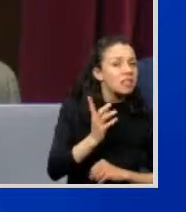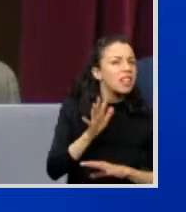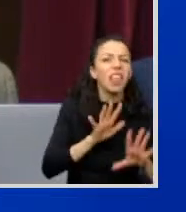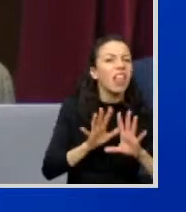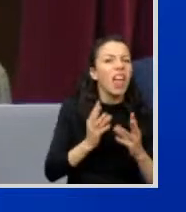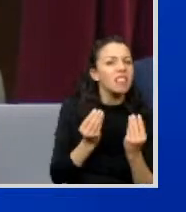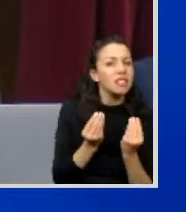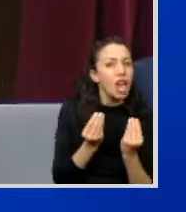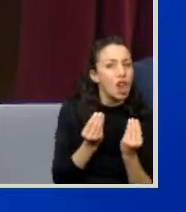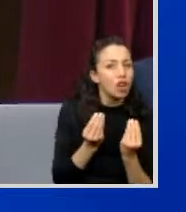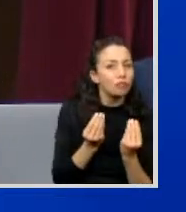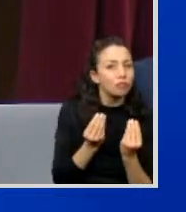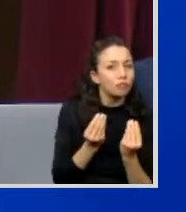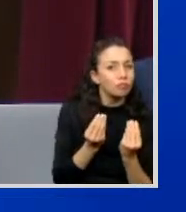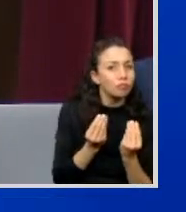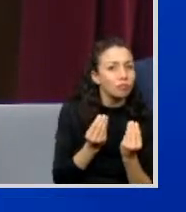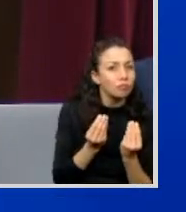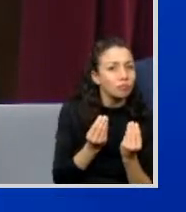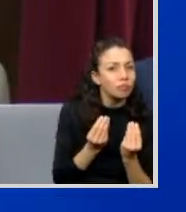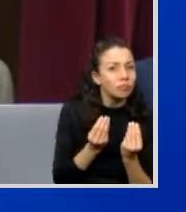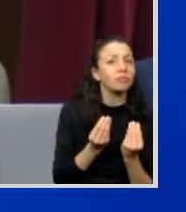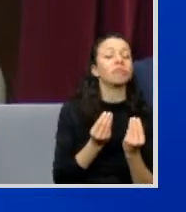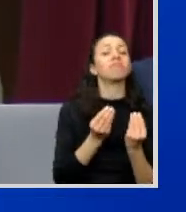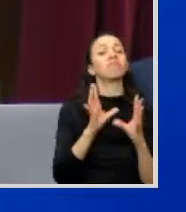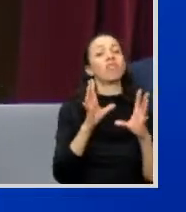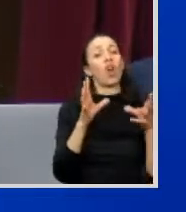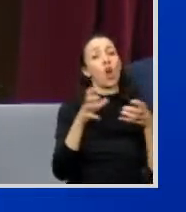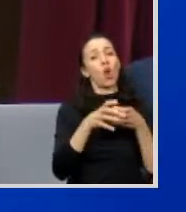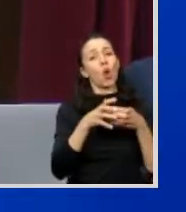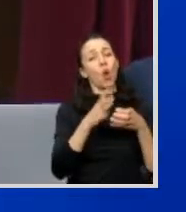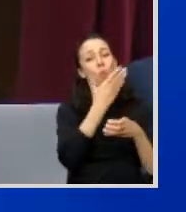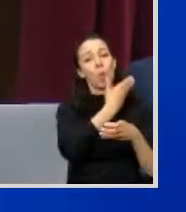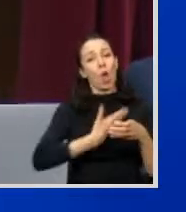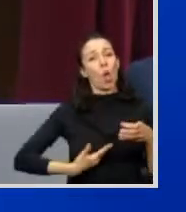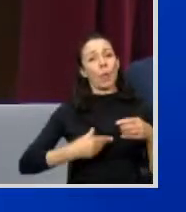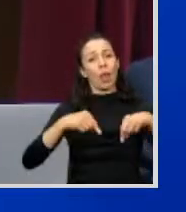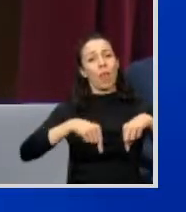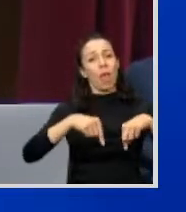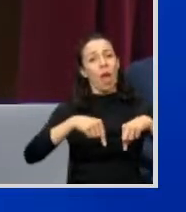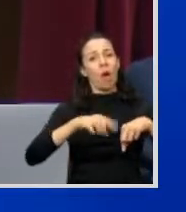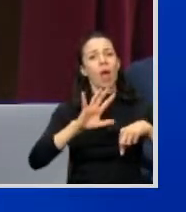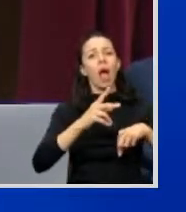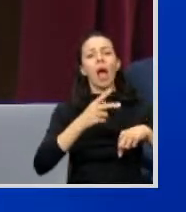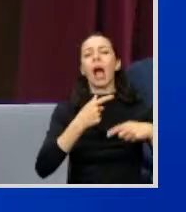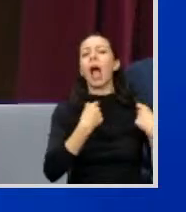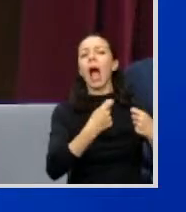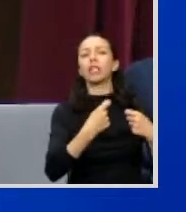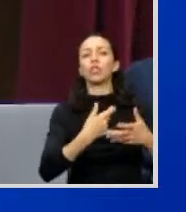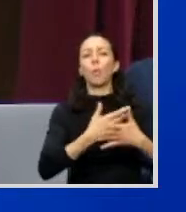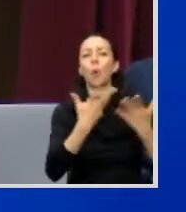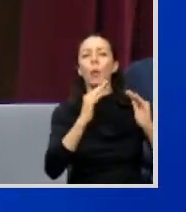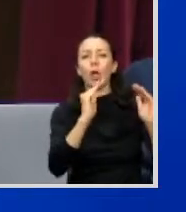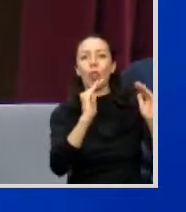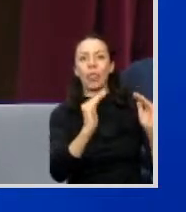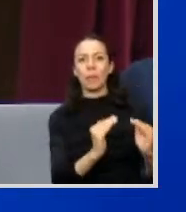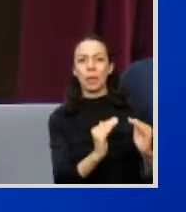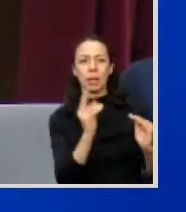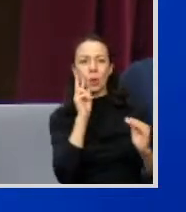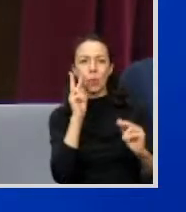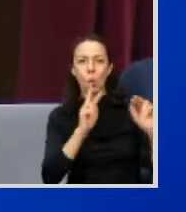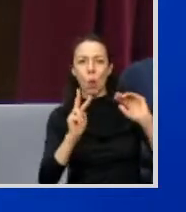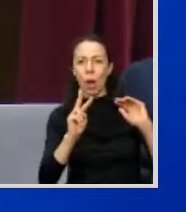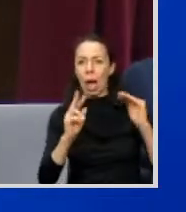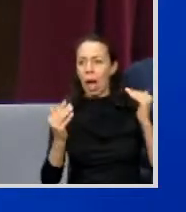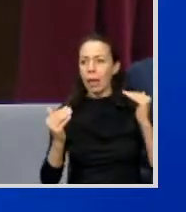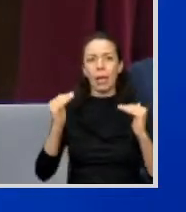yo lo que quiero. Y me parece que para poder convencer y poder conducir algo, vos tenés que estar autoconvencido. Yo no puedo salir a decir,